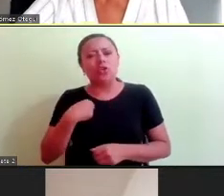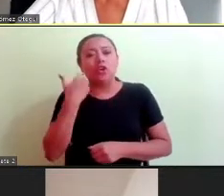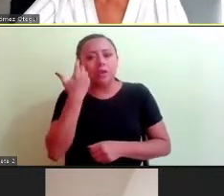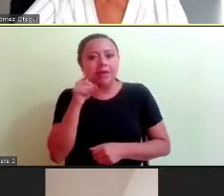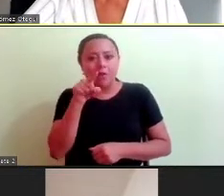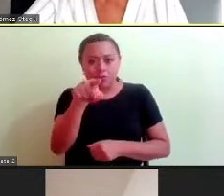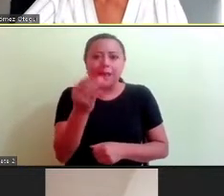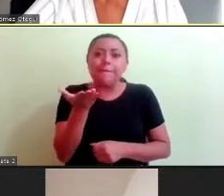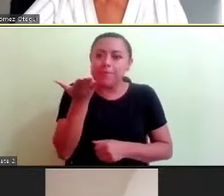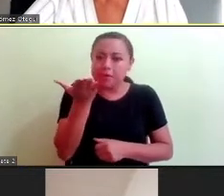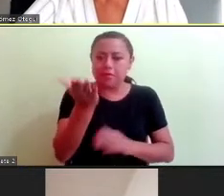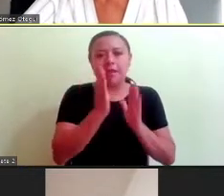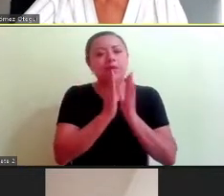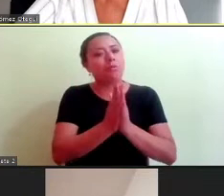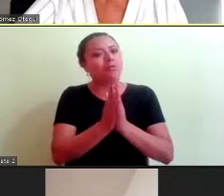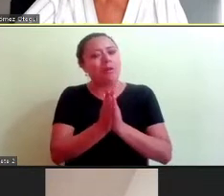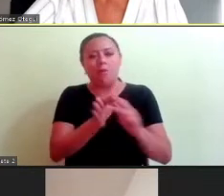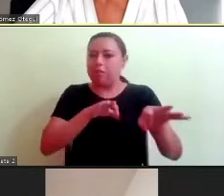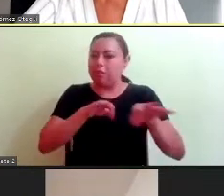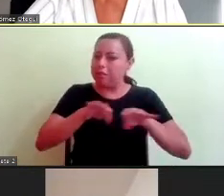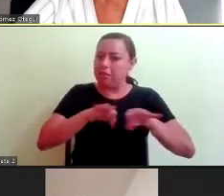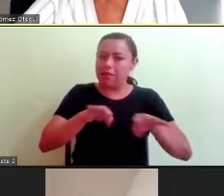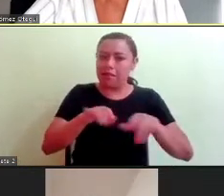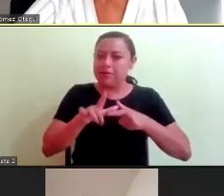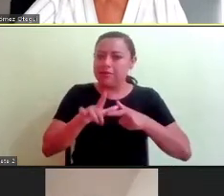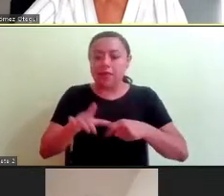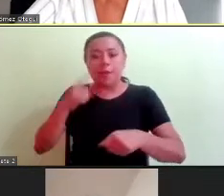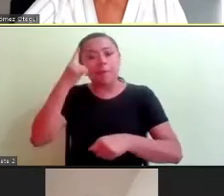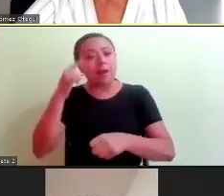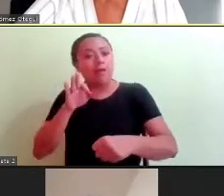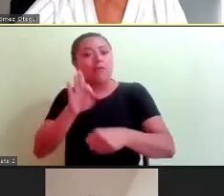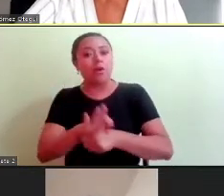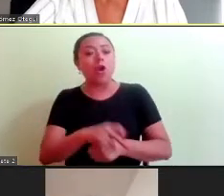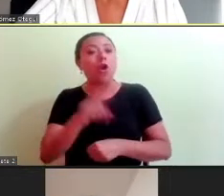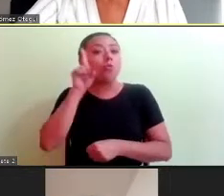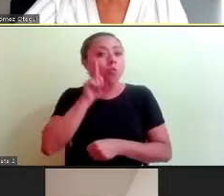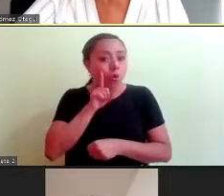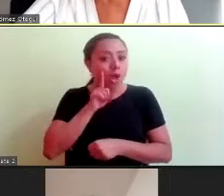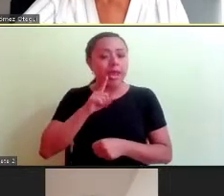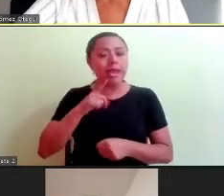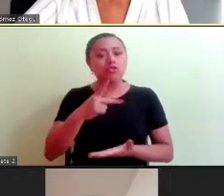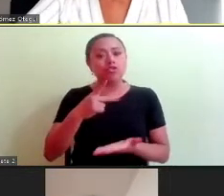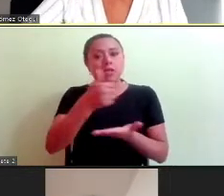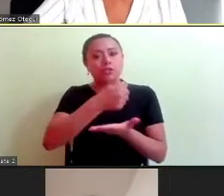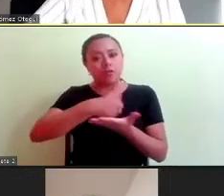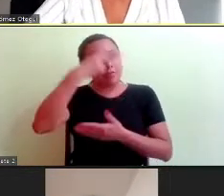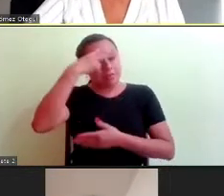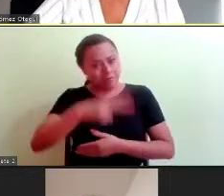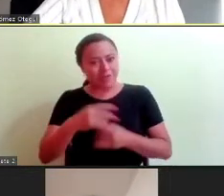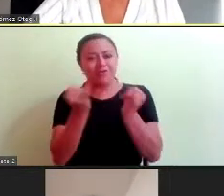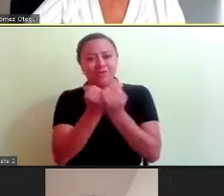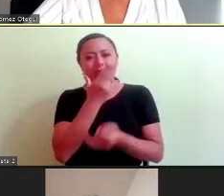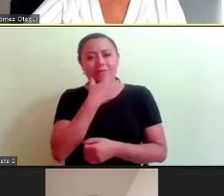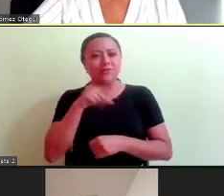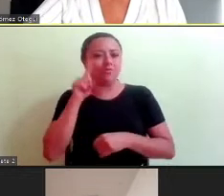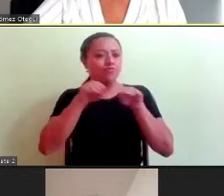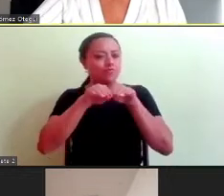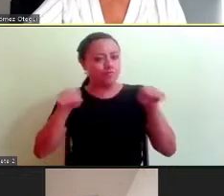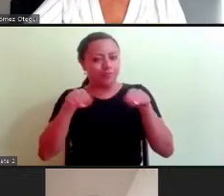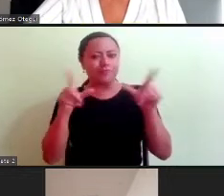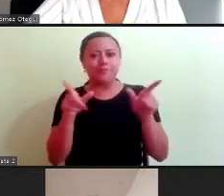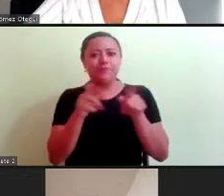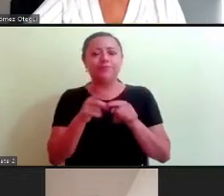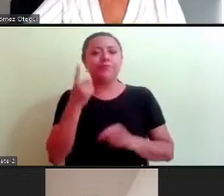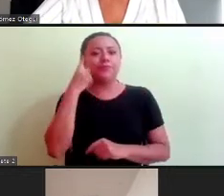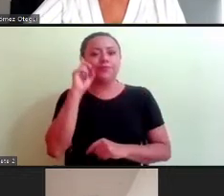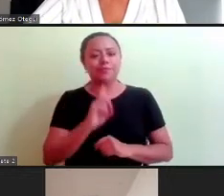este trabajo en favor de las mujeres de la Ciudad de México y de la igualdad de género. Es cuanto, diputada presidenta.